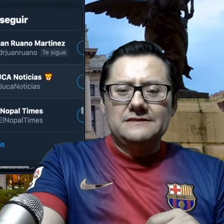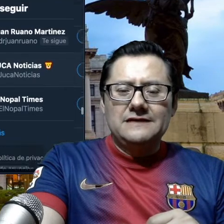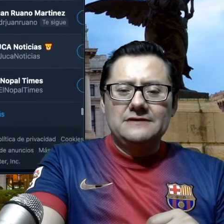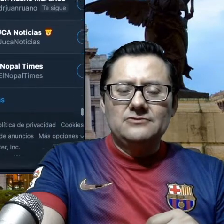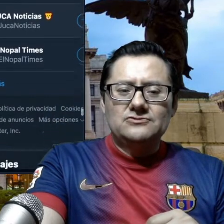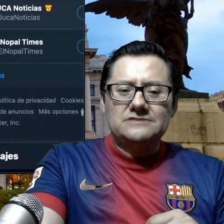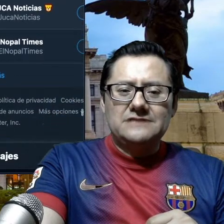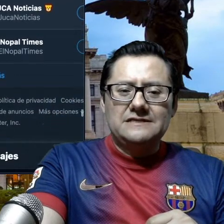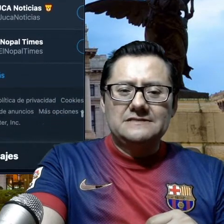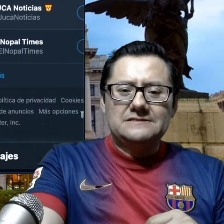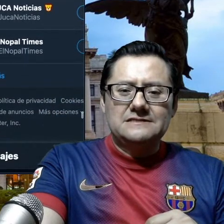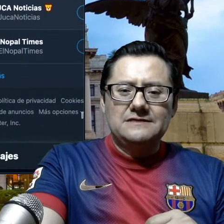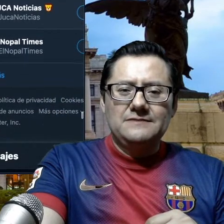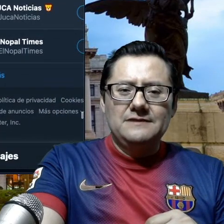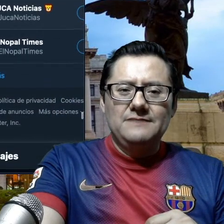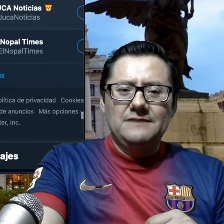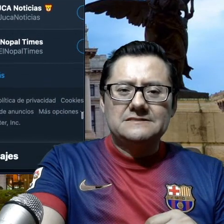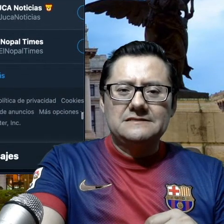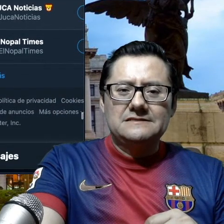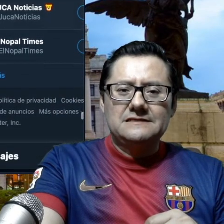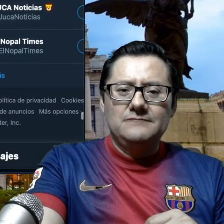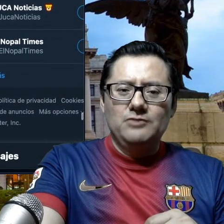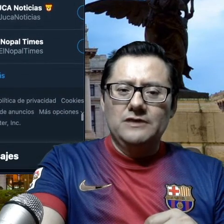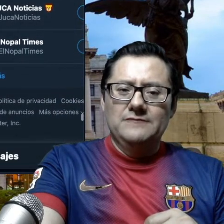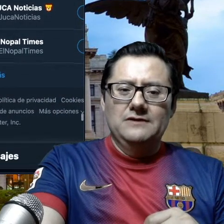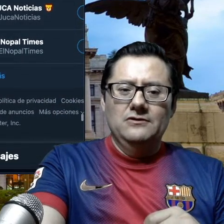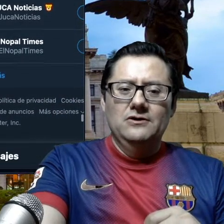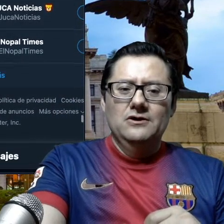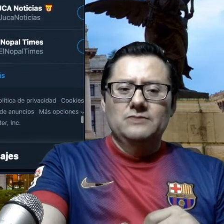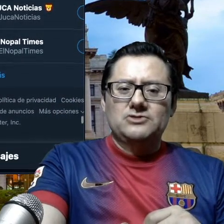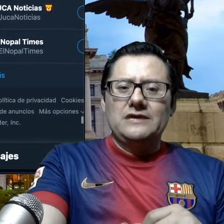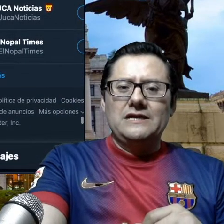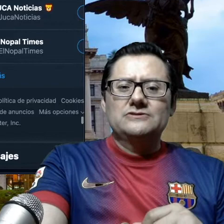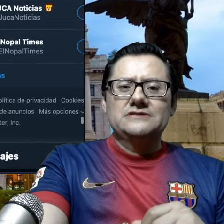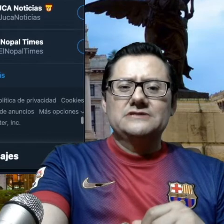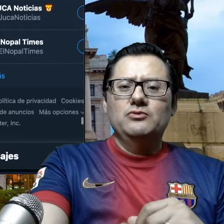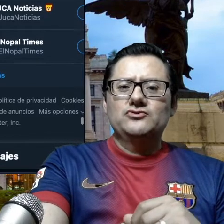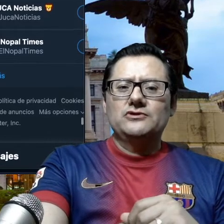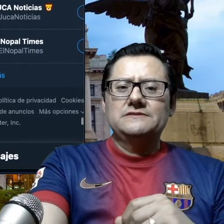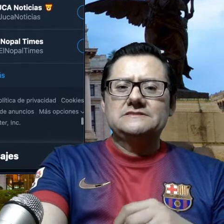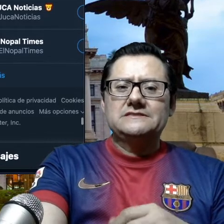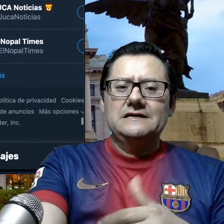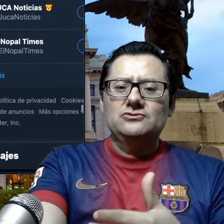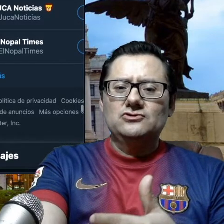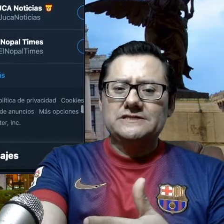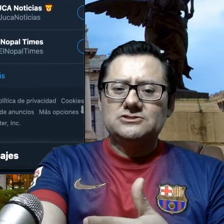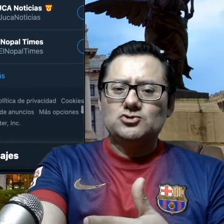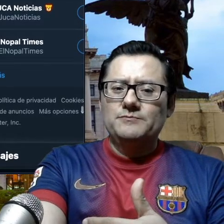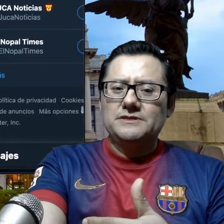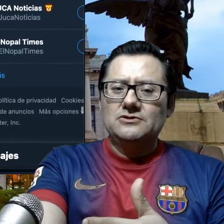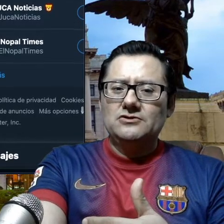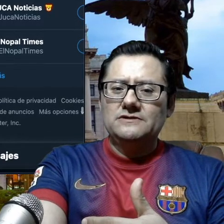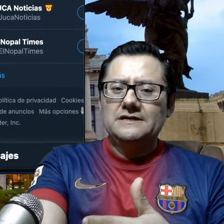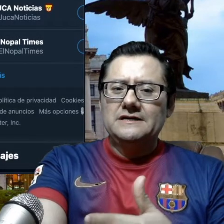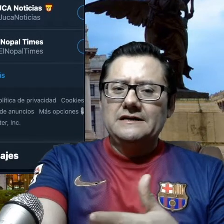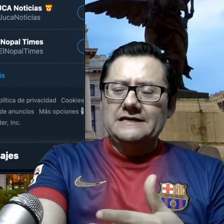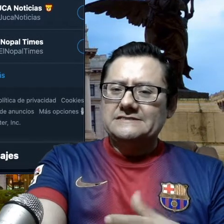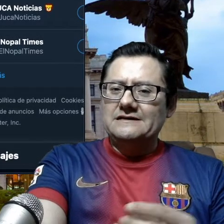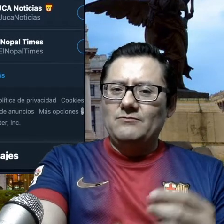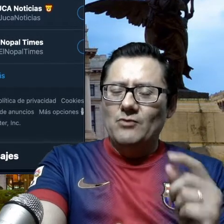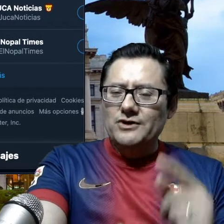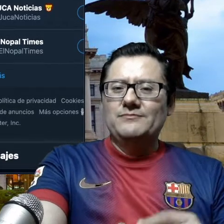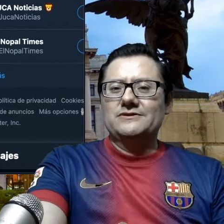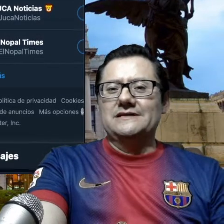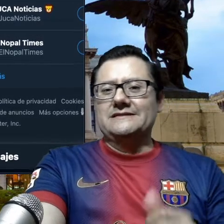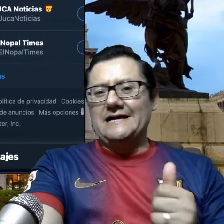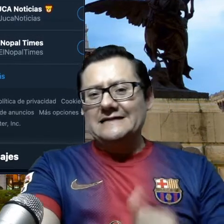comentarios en este tema bastante polémico lo sacáramos de este punto de vista nos des tu opinión es